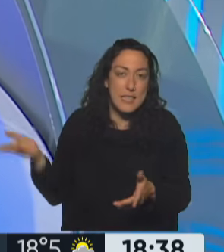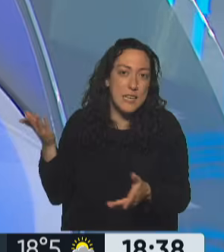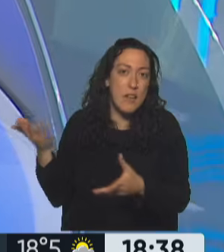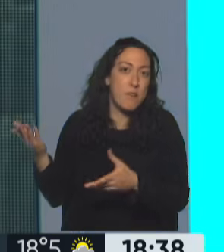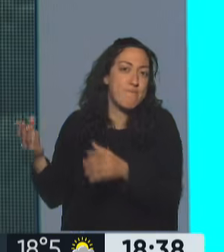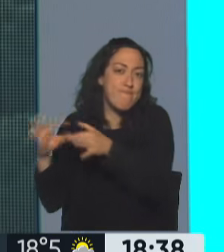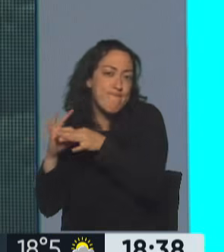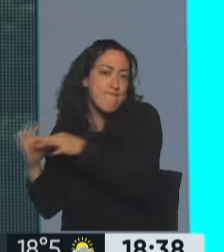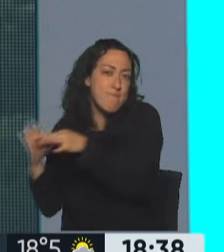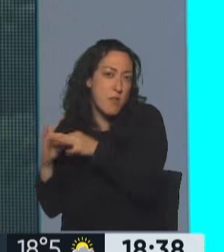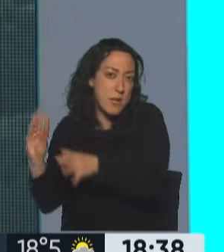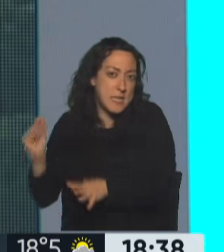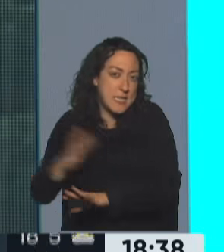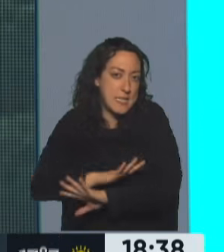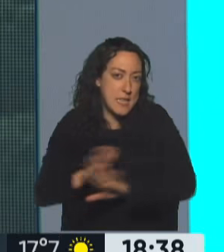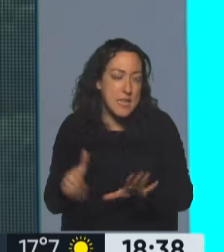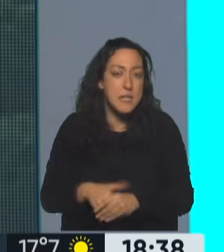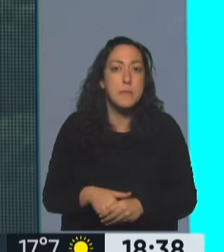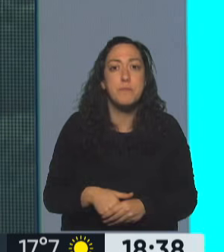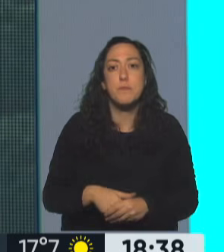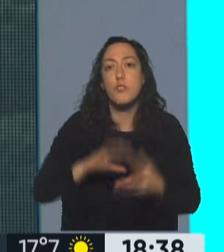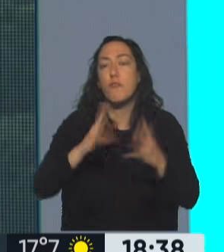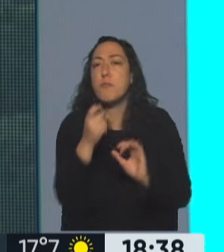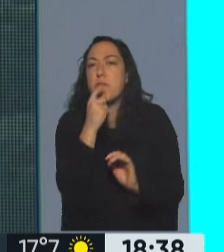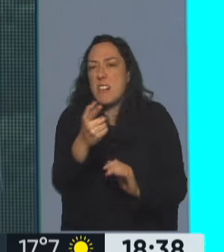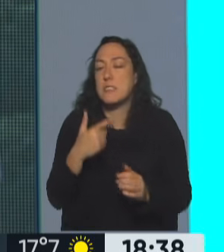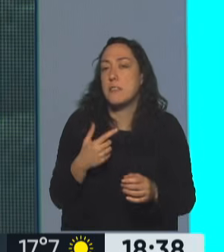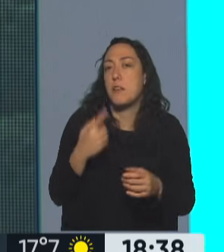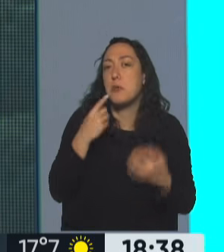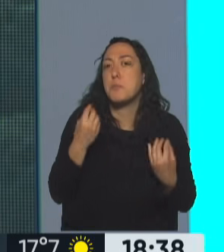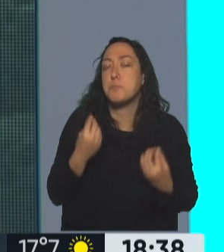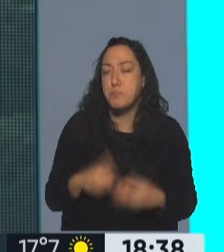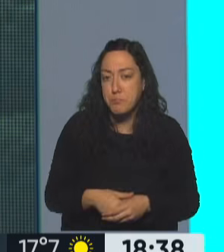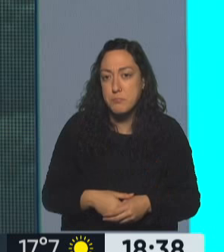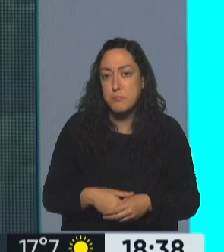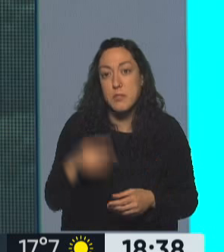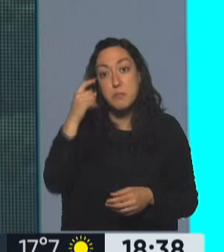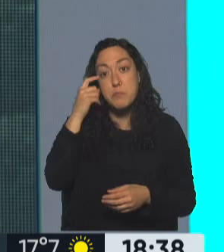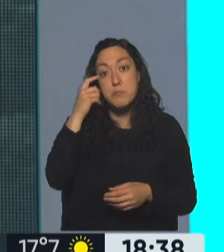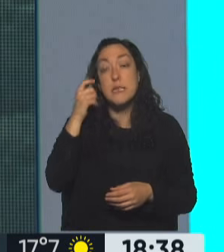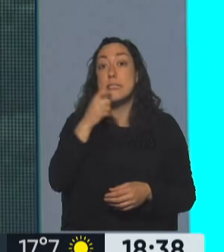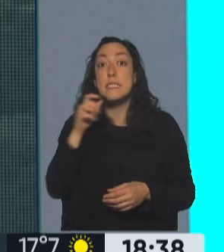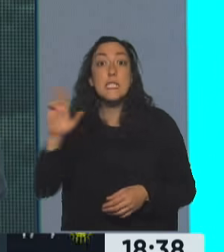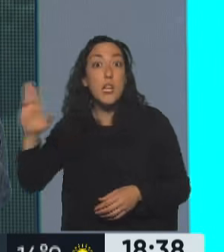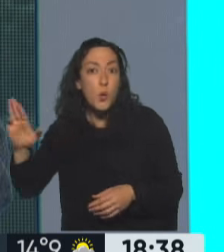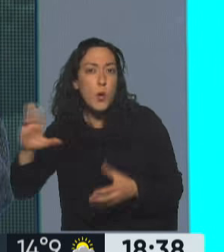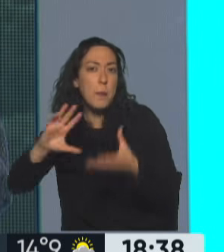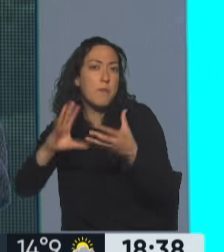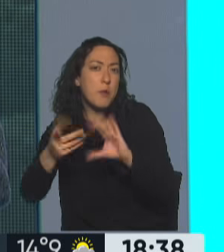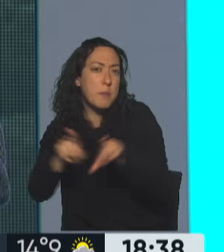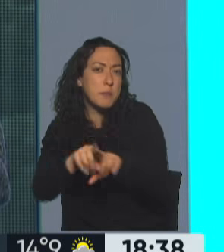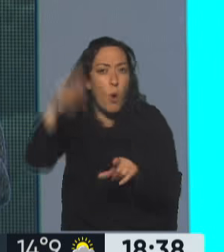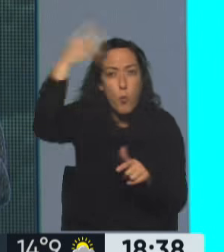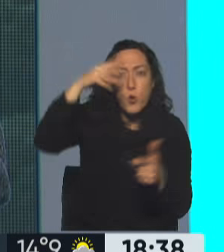imposible. Ahora, Claro. pensemos otra cosa en términos prácticos, si me permiten. Claro. Si Lula hubiera pensado como piensan Patricia